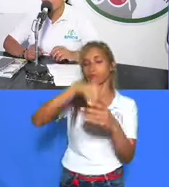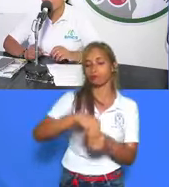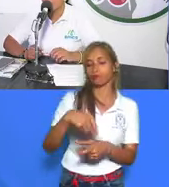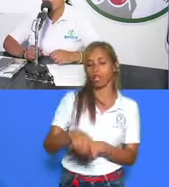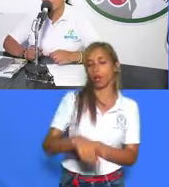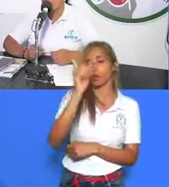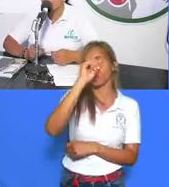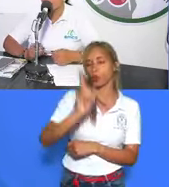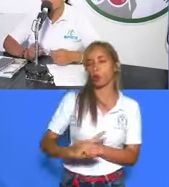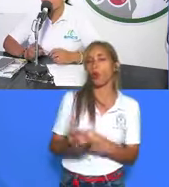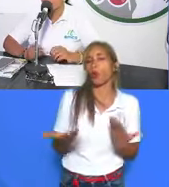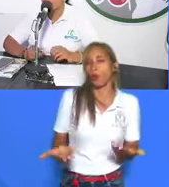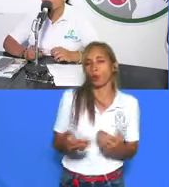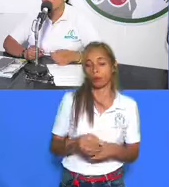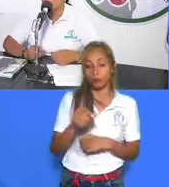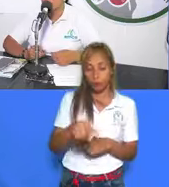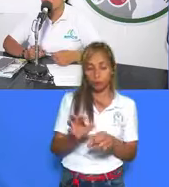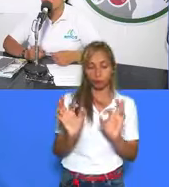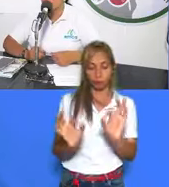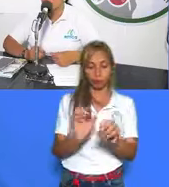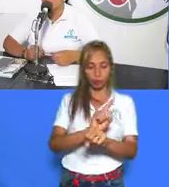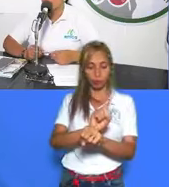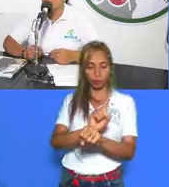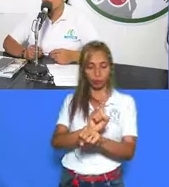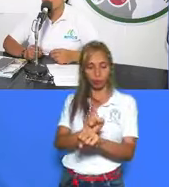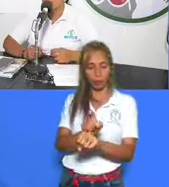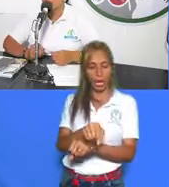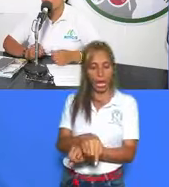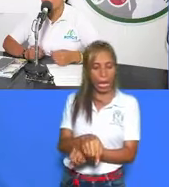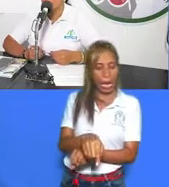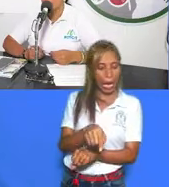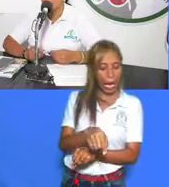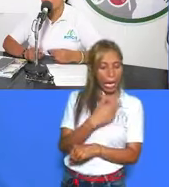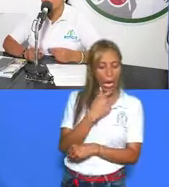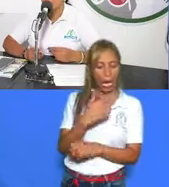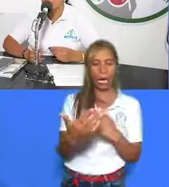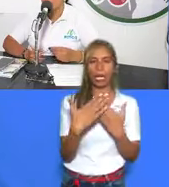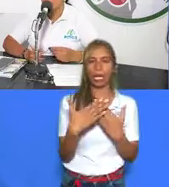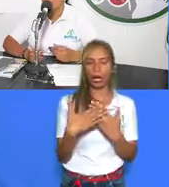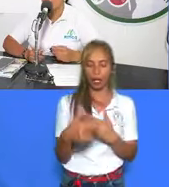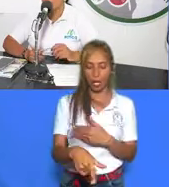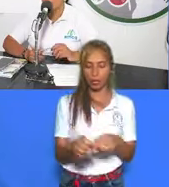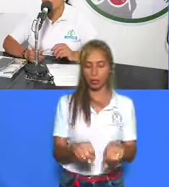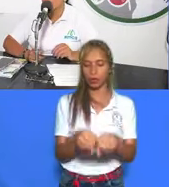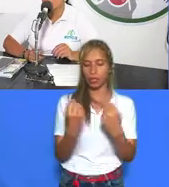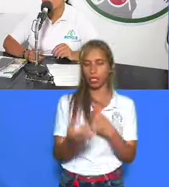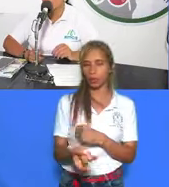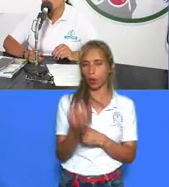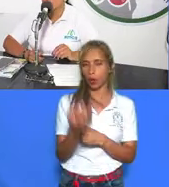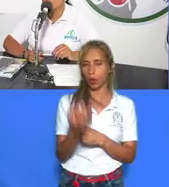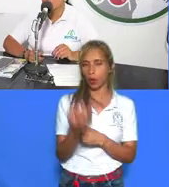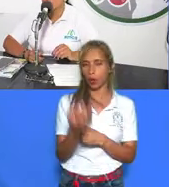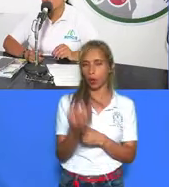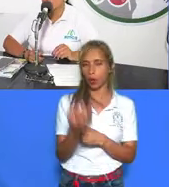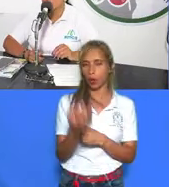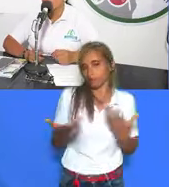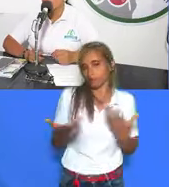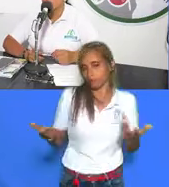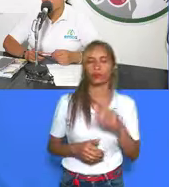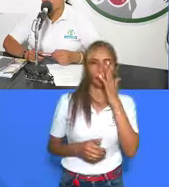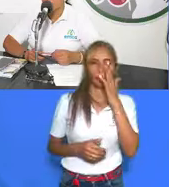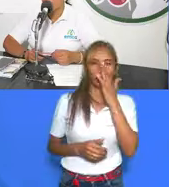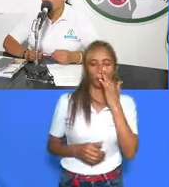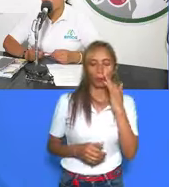buenas condiciones, yo me puedo dar cuenta si tengo una fuga imperceptible que me puede causar algún daño en la vivienda. Entonces, pues, básicamente